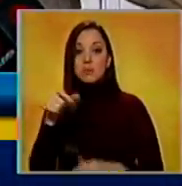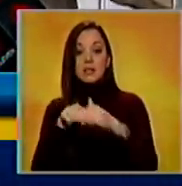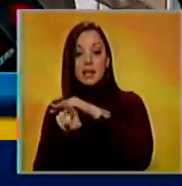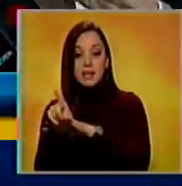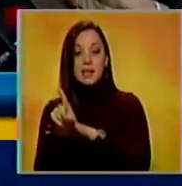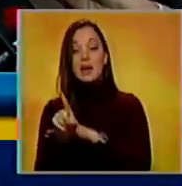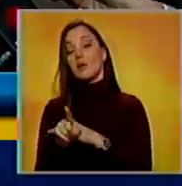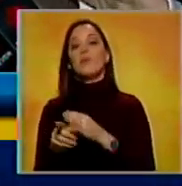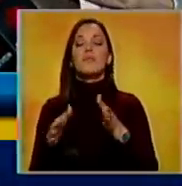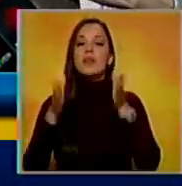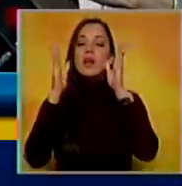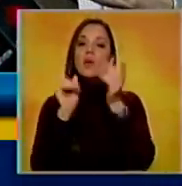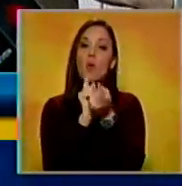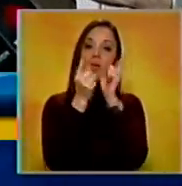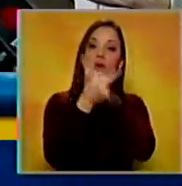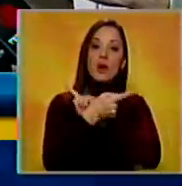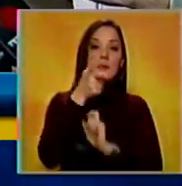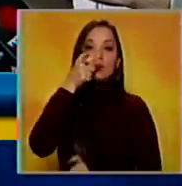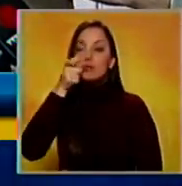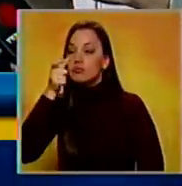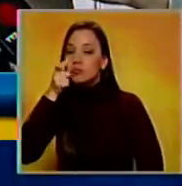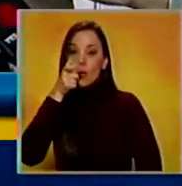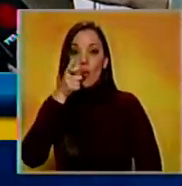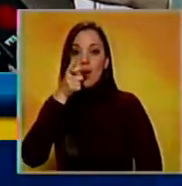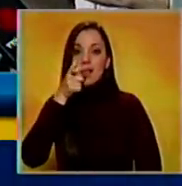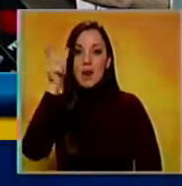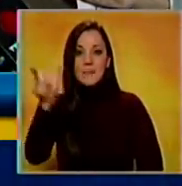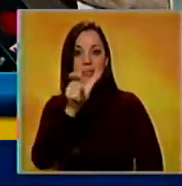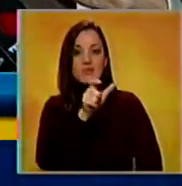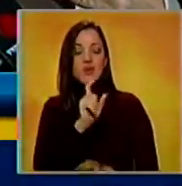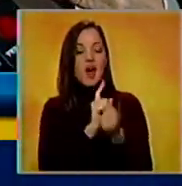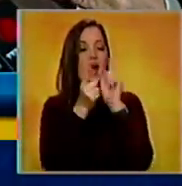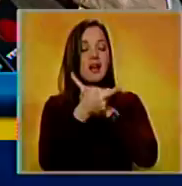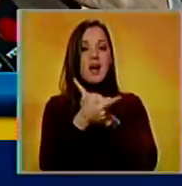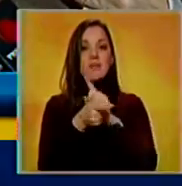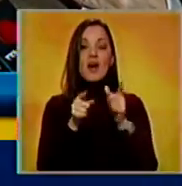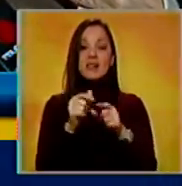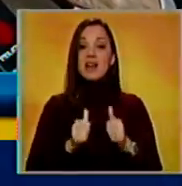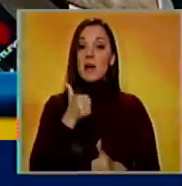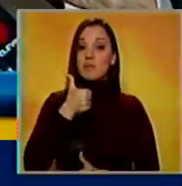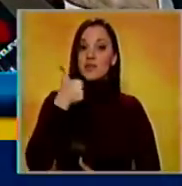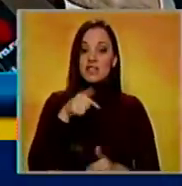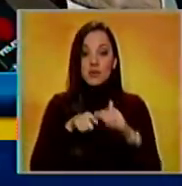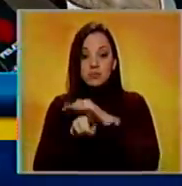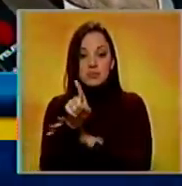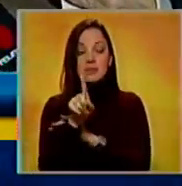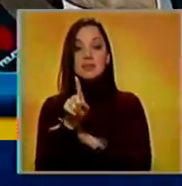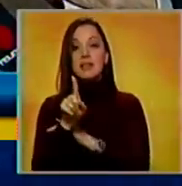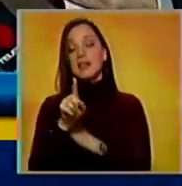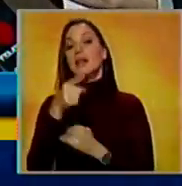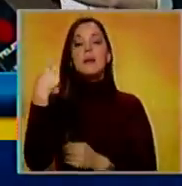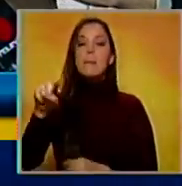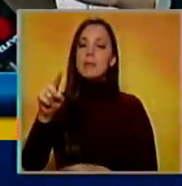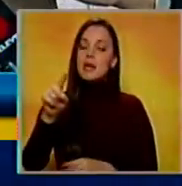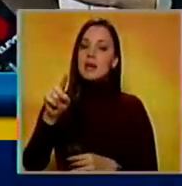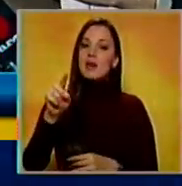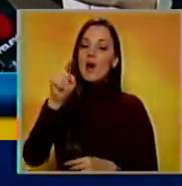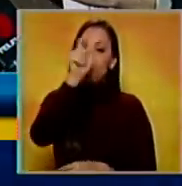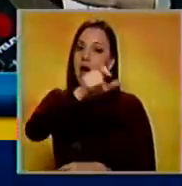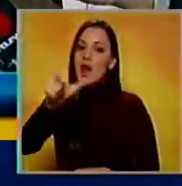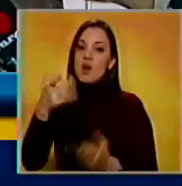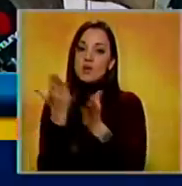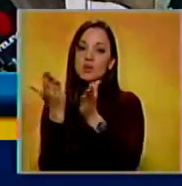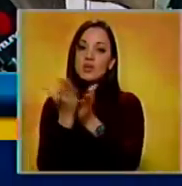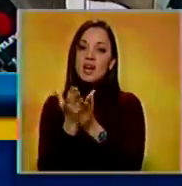justamente en el momento del cambio de guardia, pero el alerta temprano de los estudiantes que fueron atracados, que le robaron